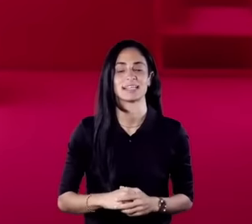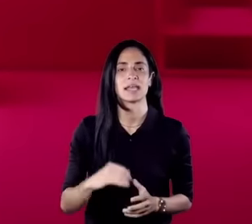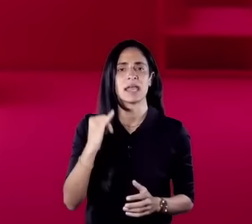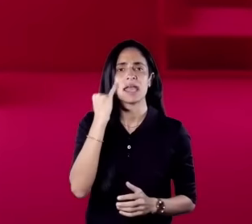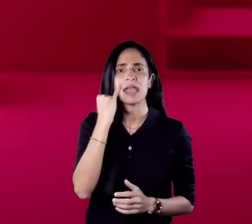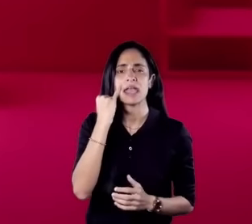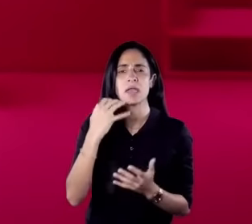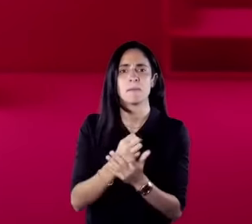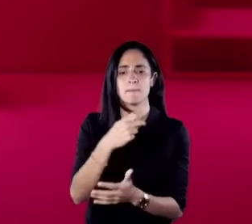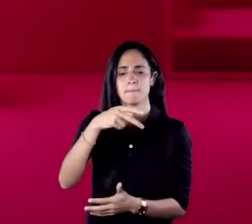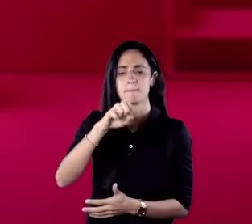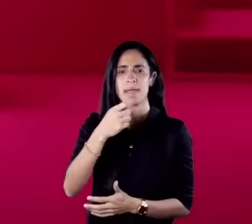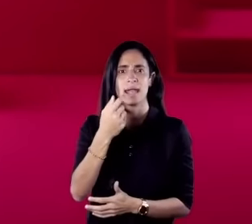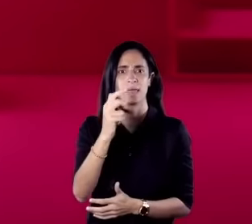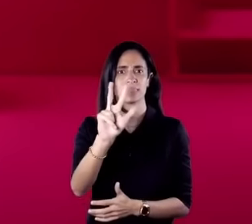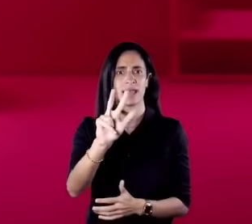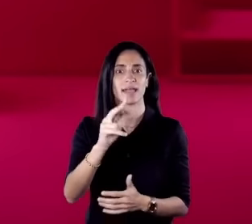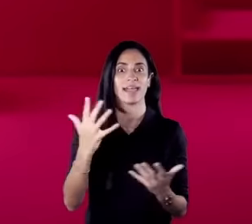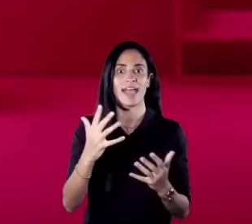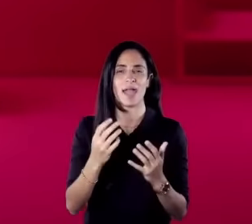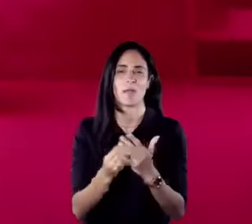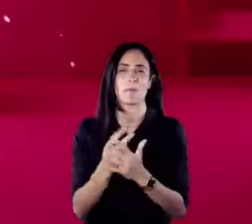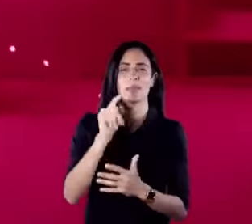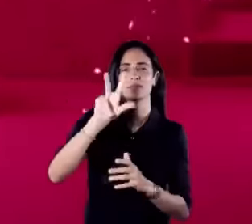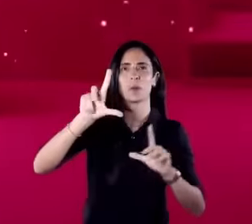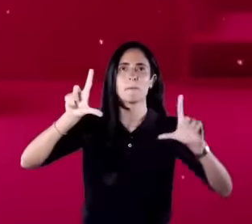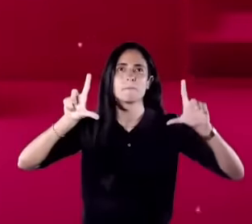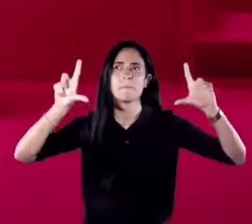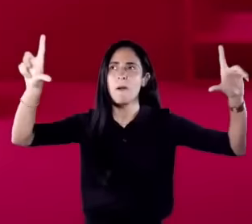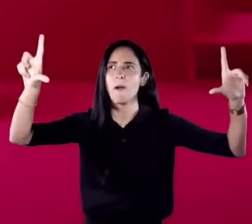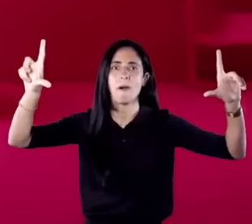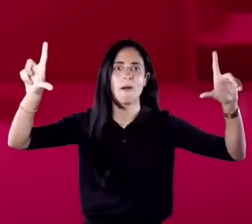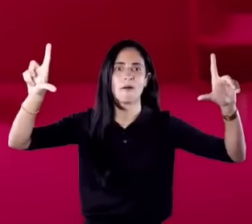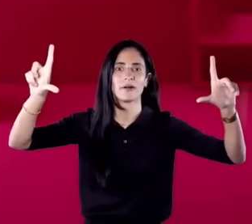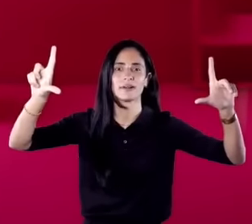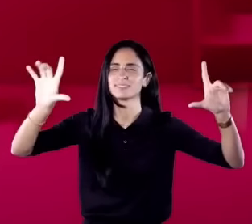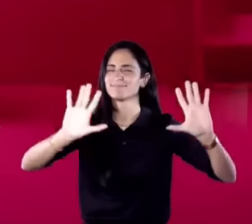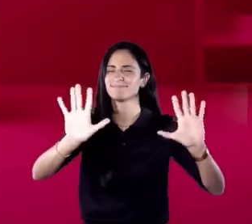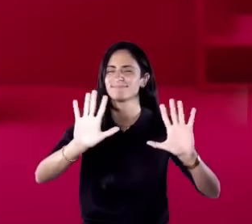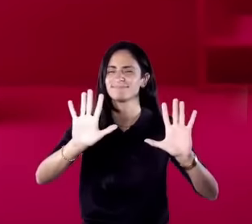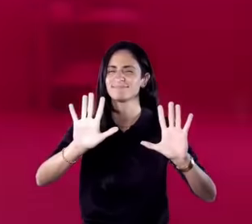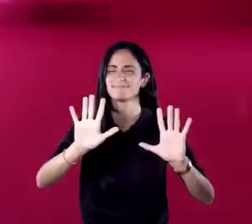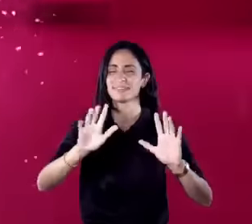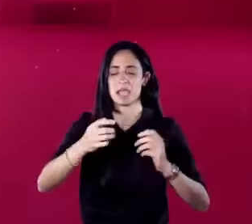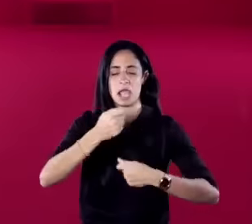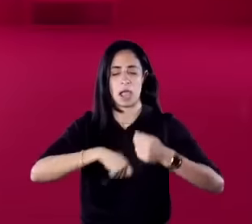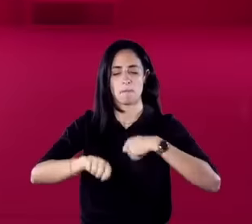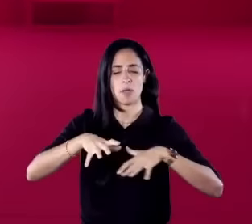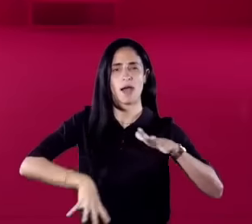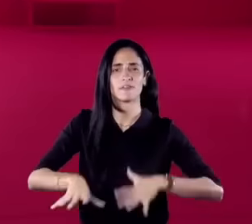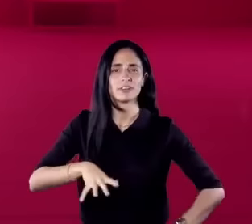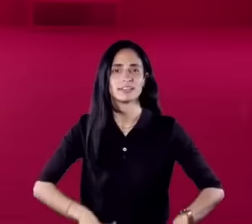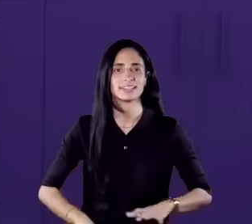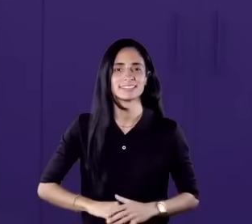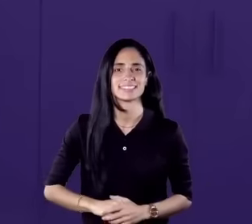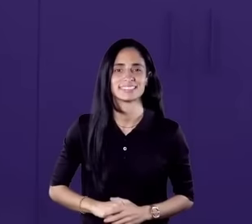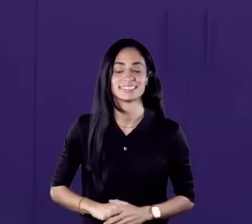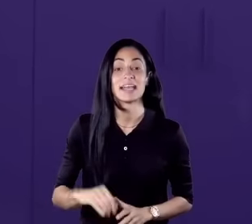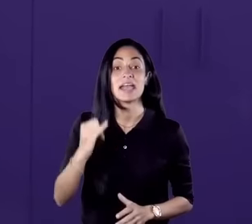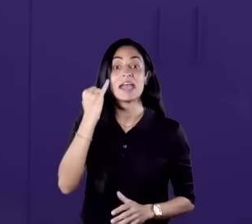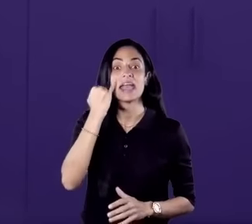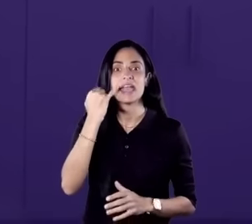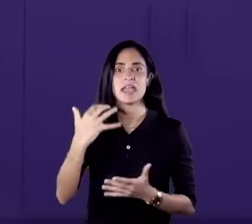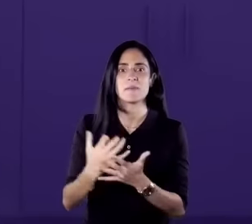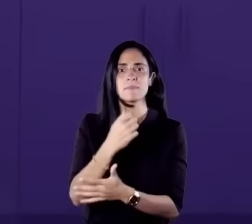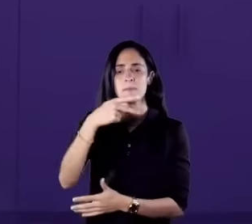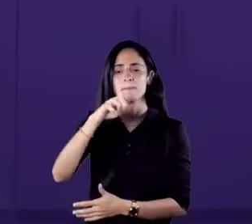haría si me pego en el Pega 3? Me compro un televisor. O mejor, me cambio de outfit. Si yo me pego